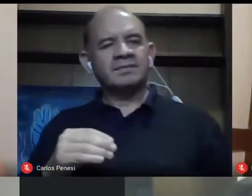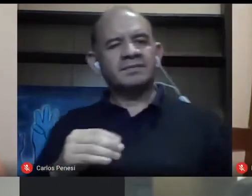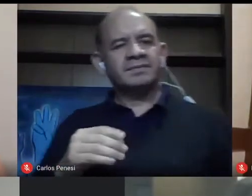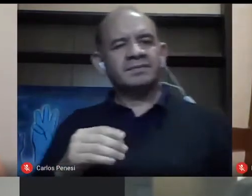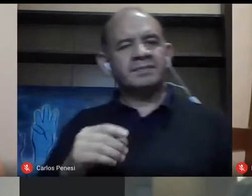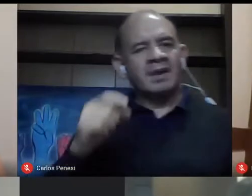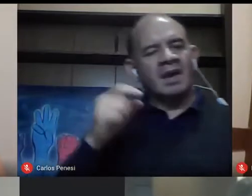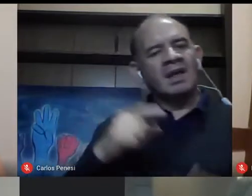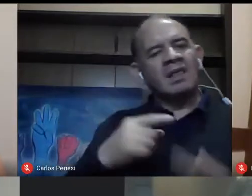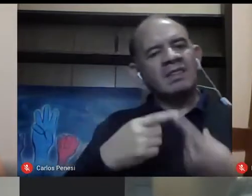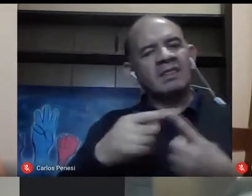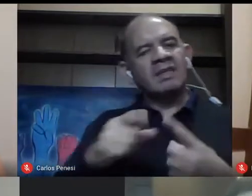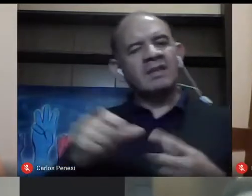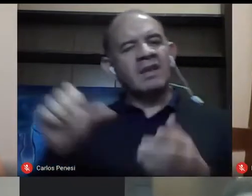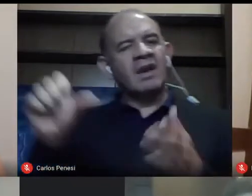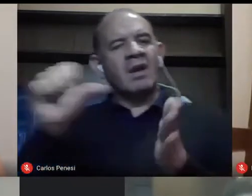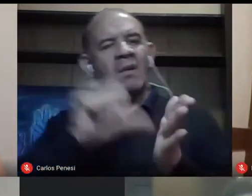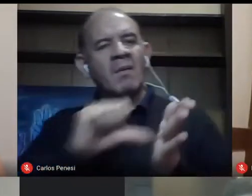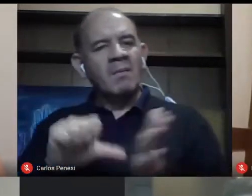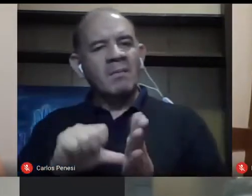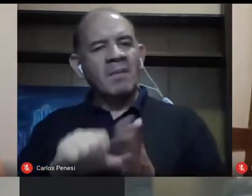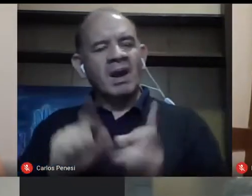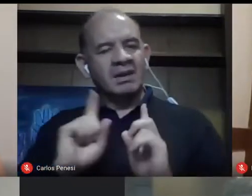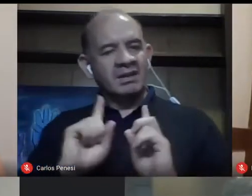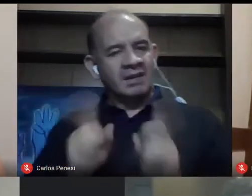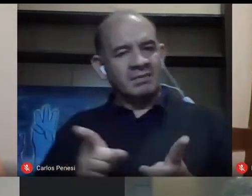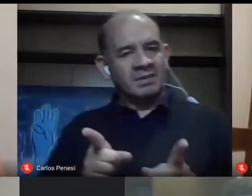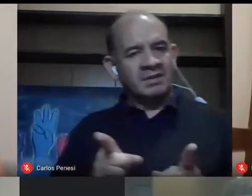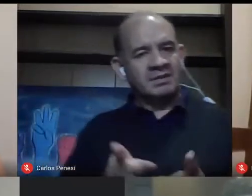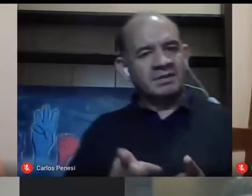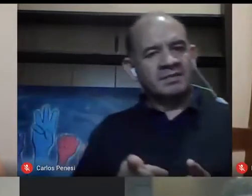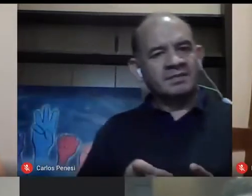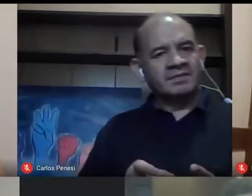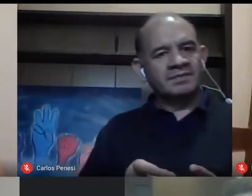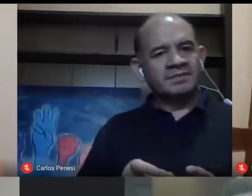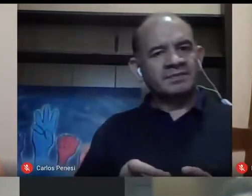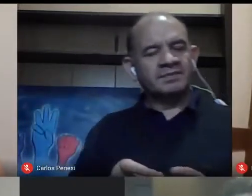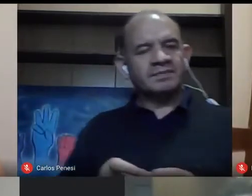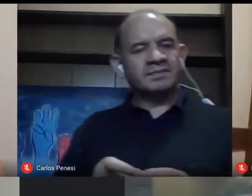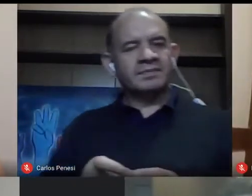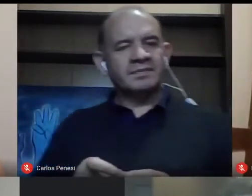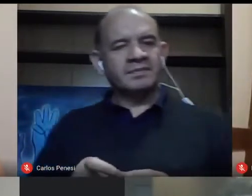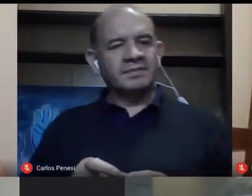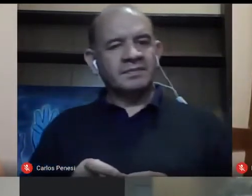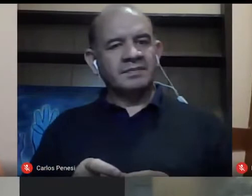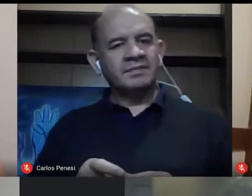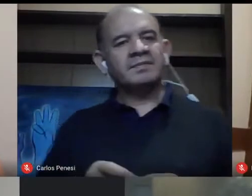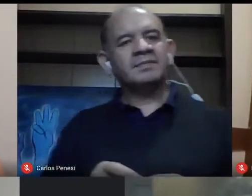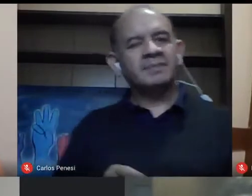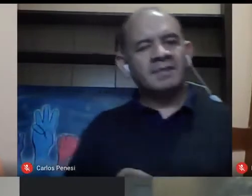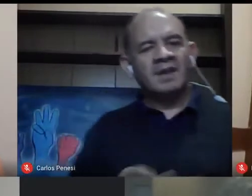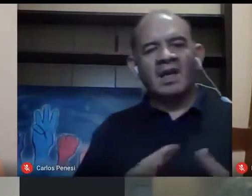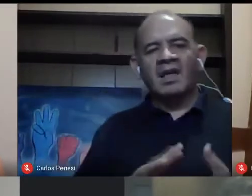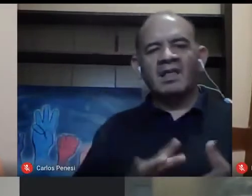esto, pero bueno, creo que si podemos tomar una reglamentación, a mí la de Uruguay me gusta